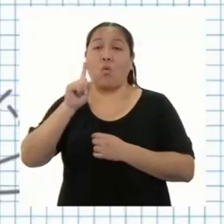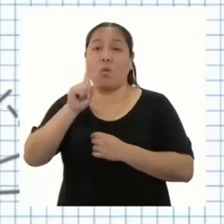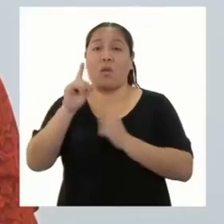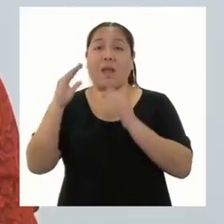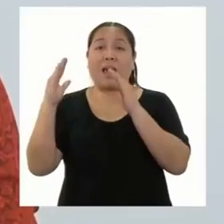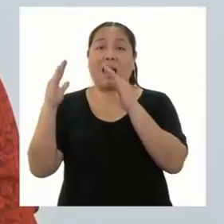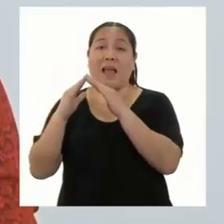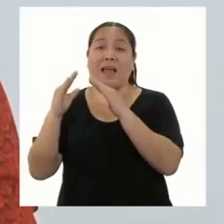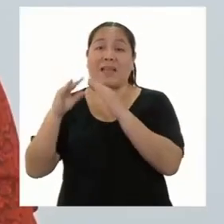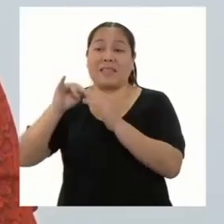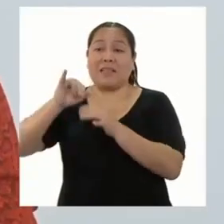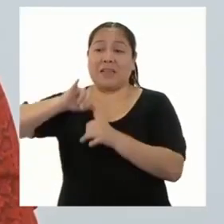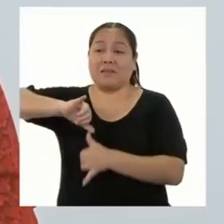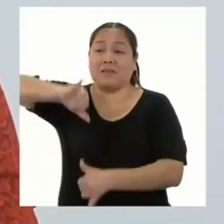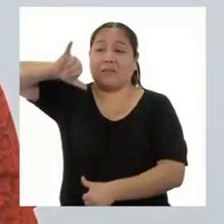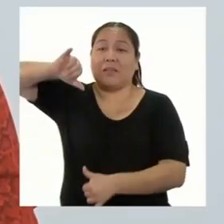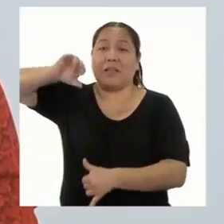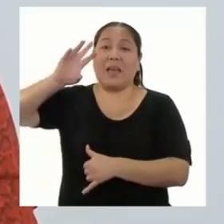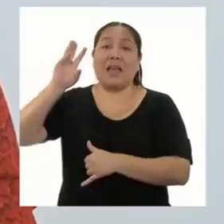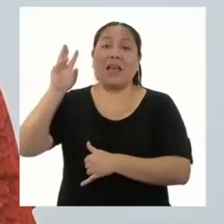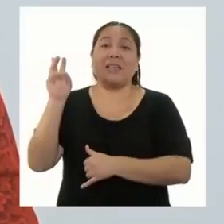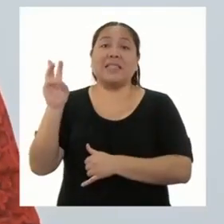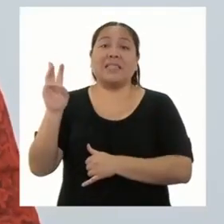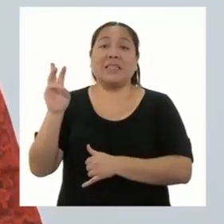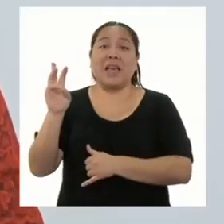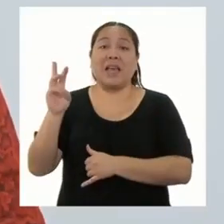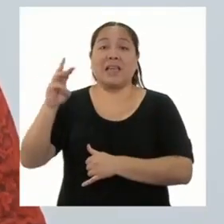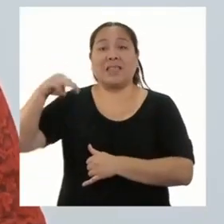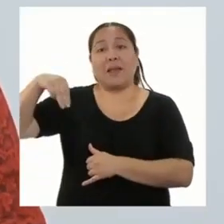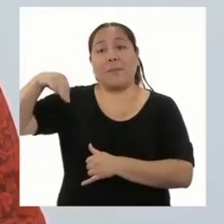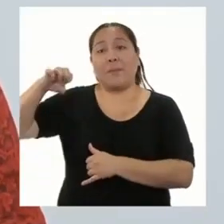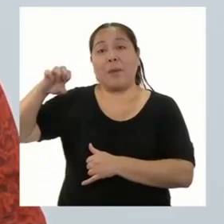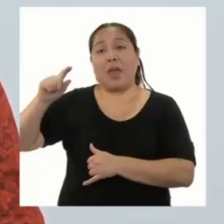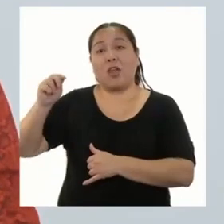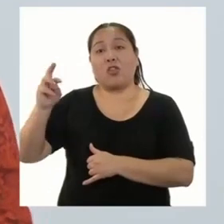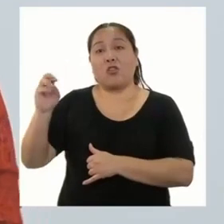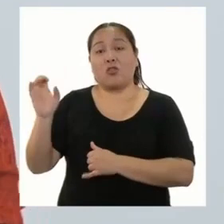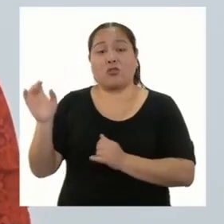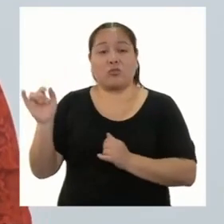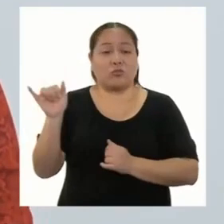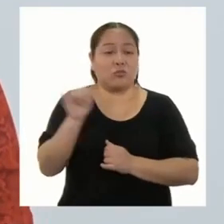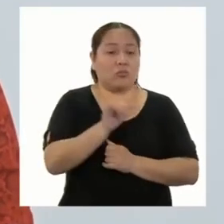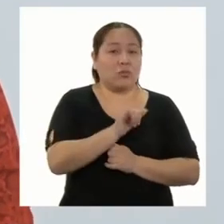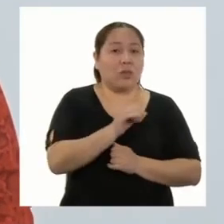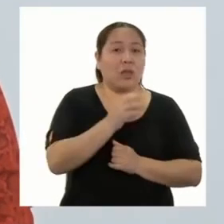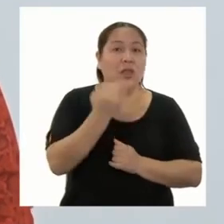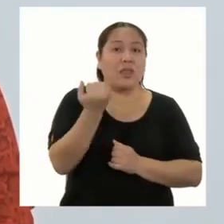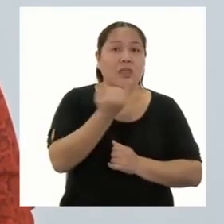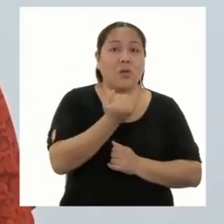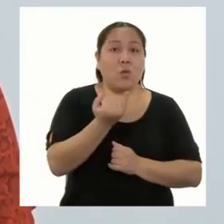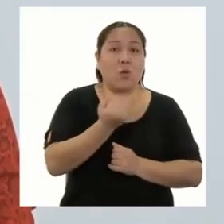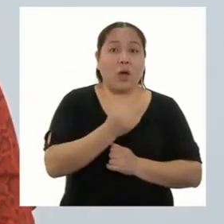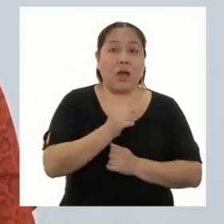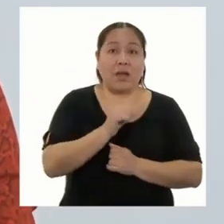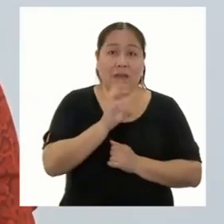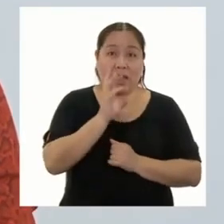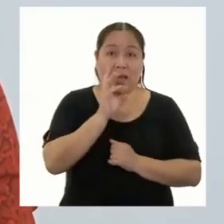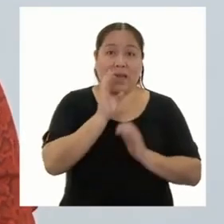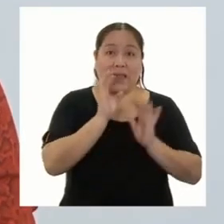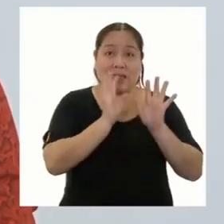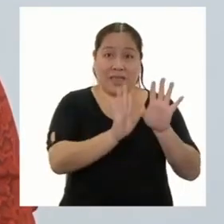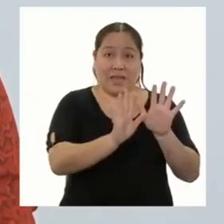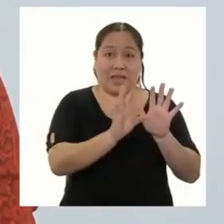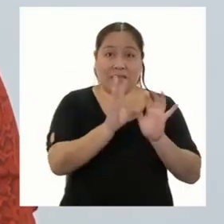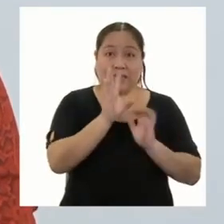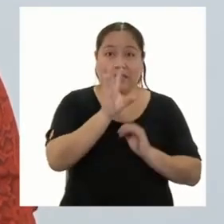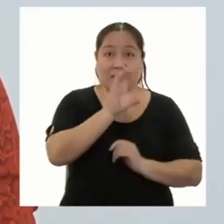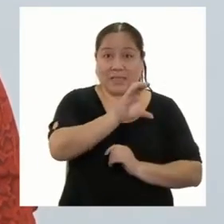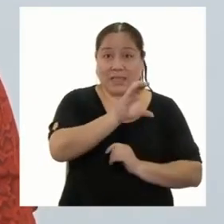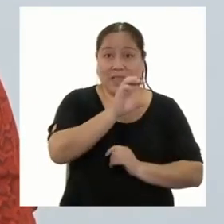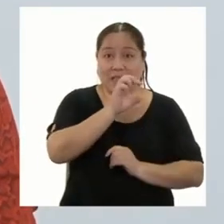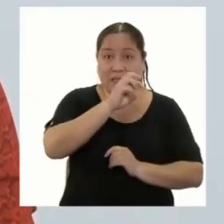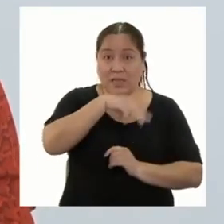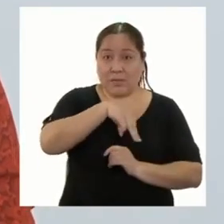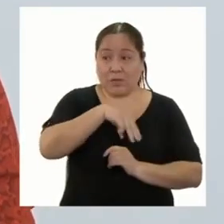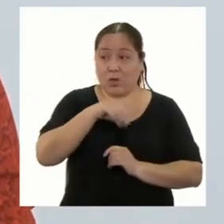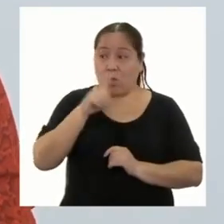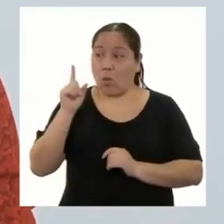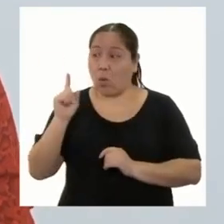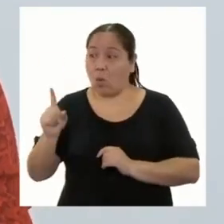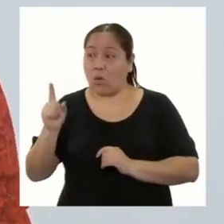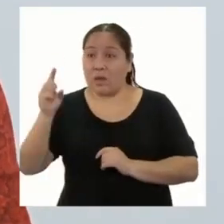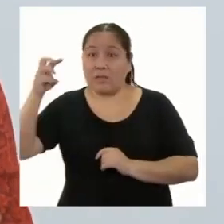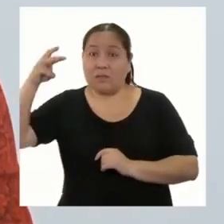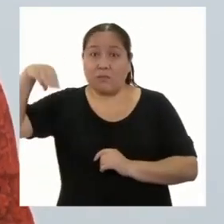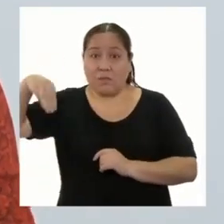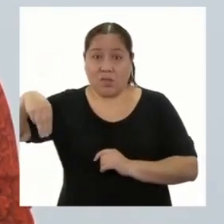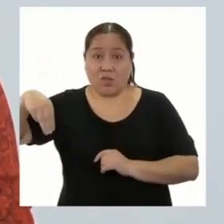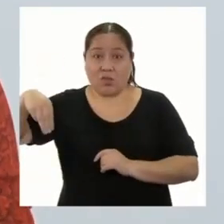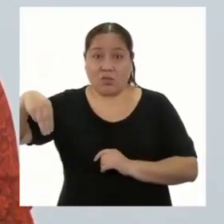metros que quieres dibujar en 10 centímetros. Aquí hay 2 unidades de medida diferentes. Una es